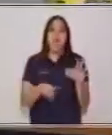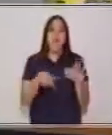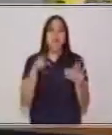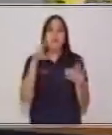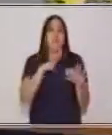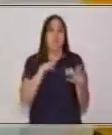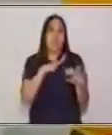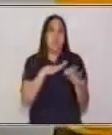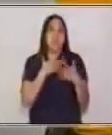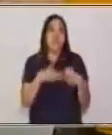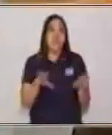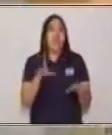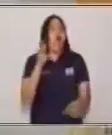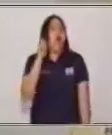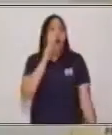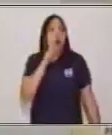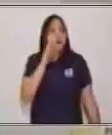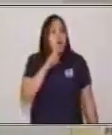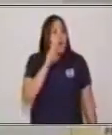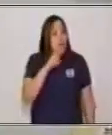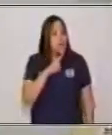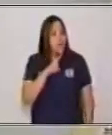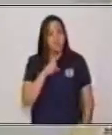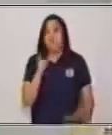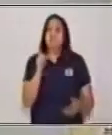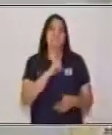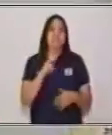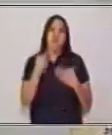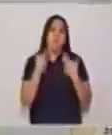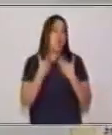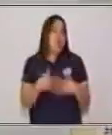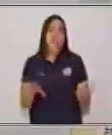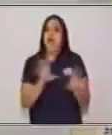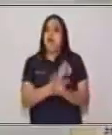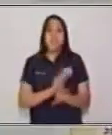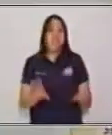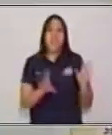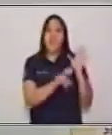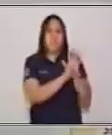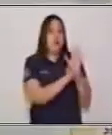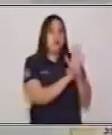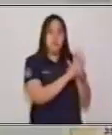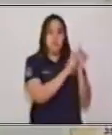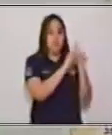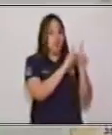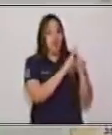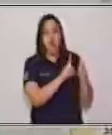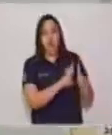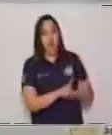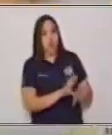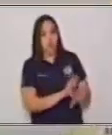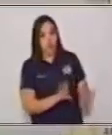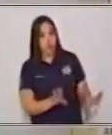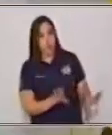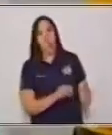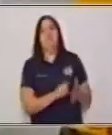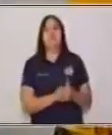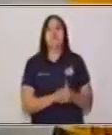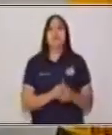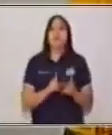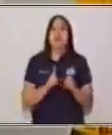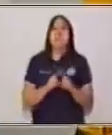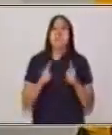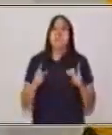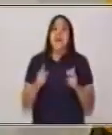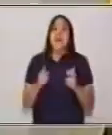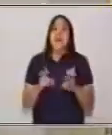una. Jóvenes, tampoco, porque ya se identificó y llegó hasta su mínima expresión. Pero la